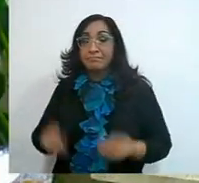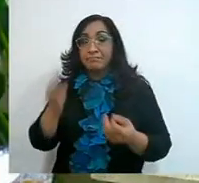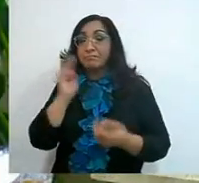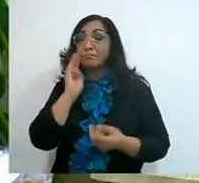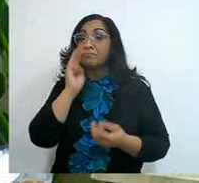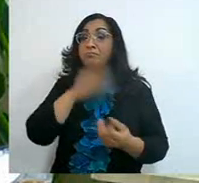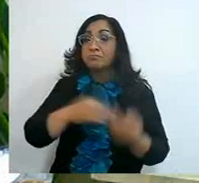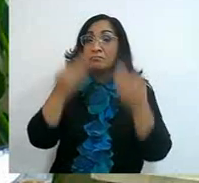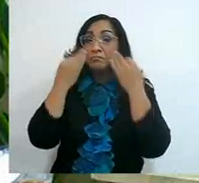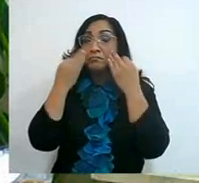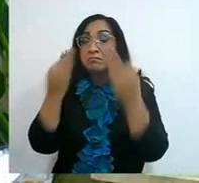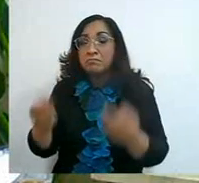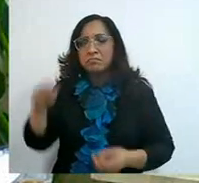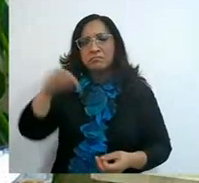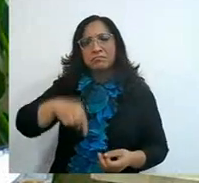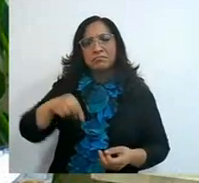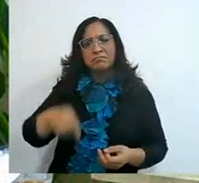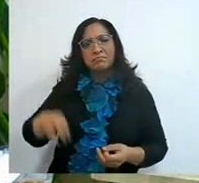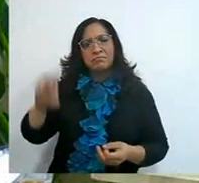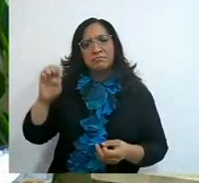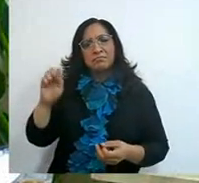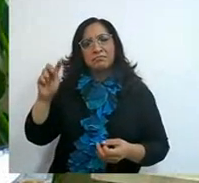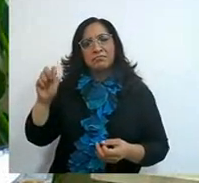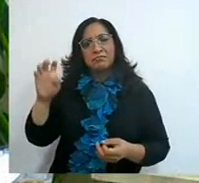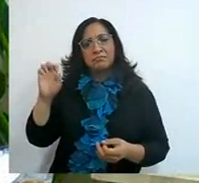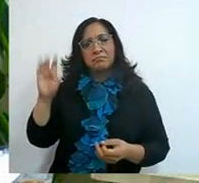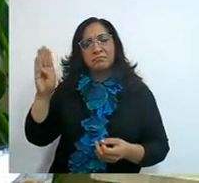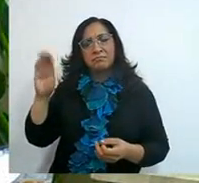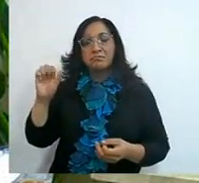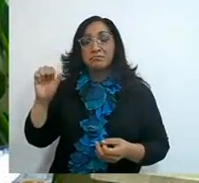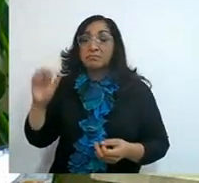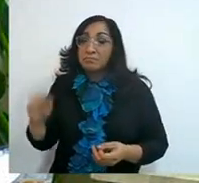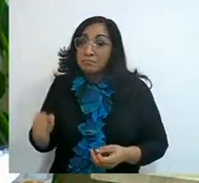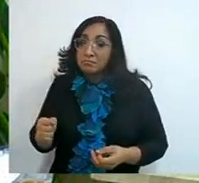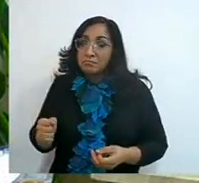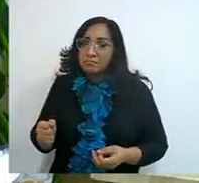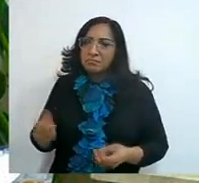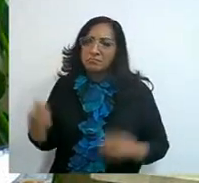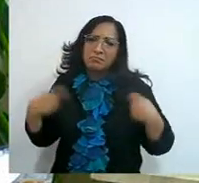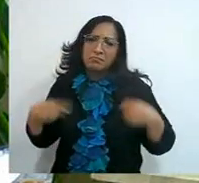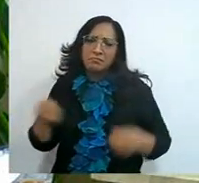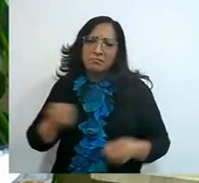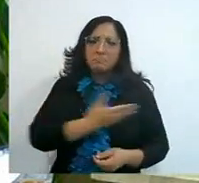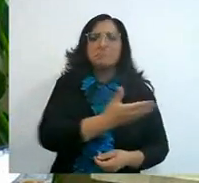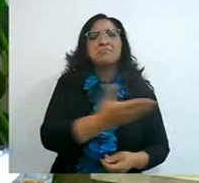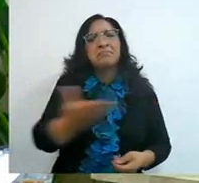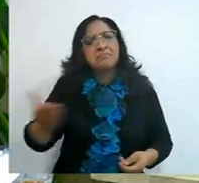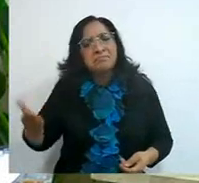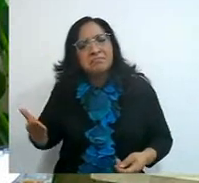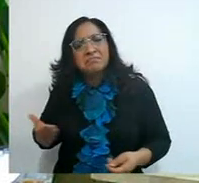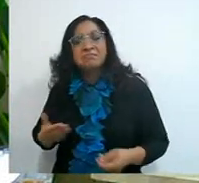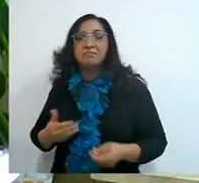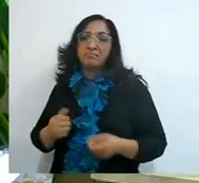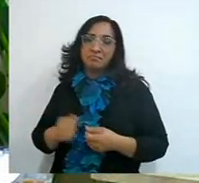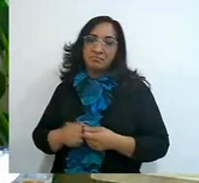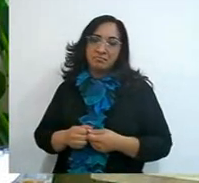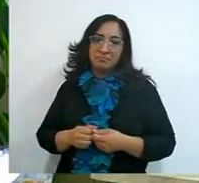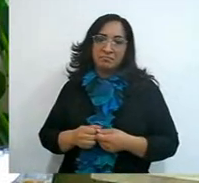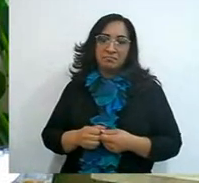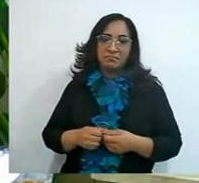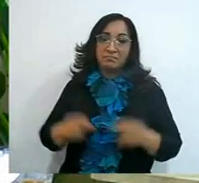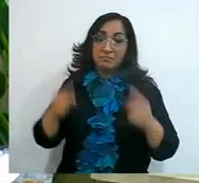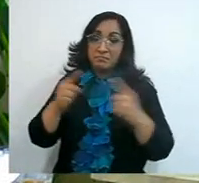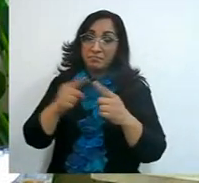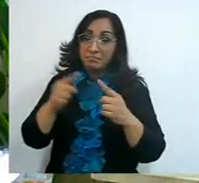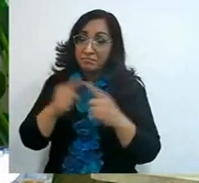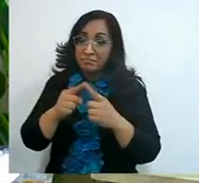testimonio. Aquí con Esteban, pues era un diácono, una persona que servía. Los diáconos son